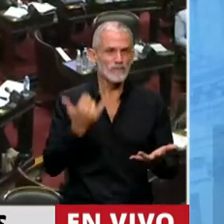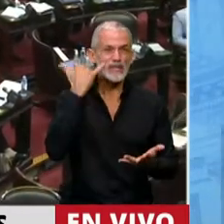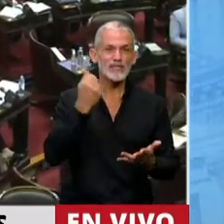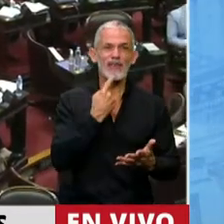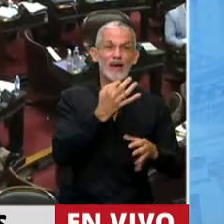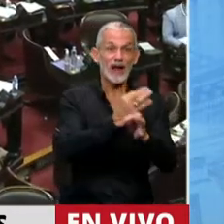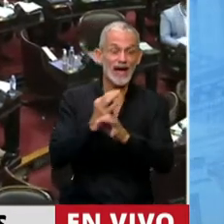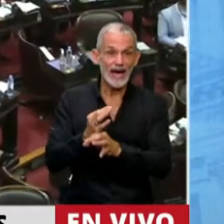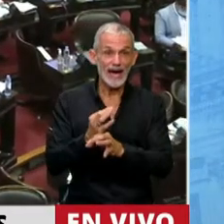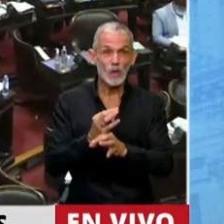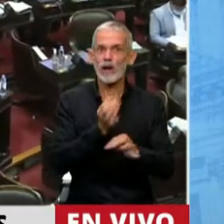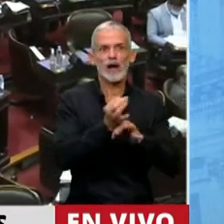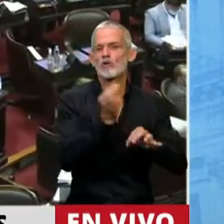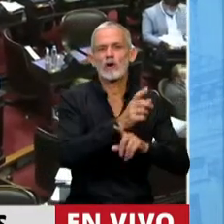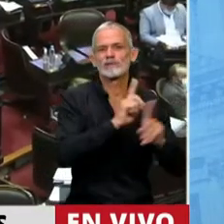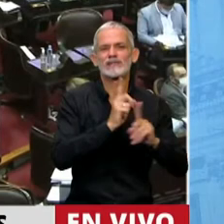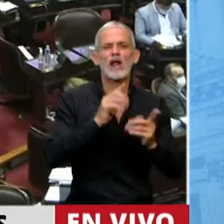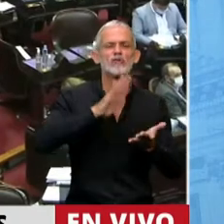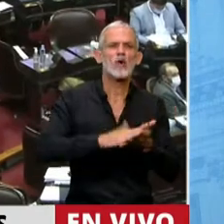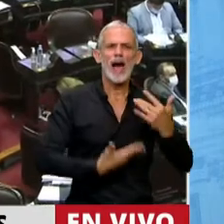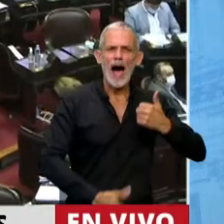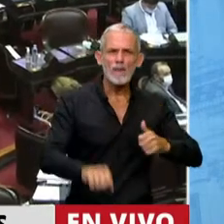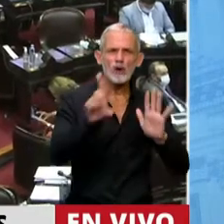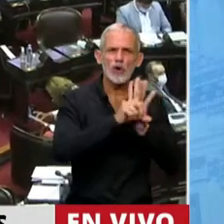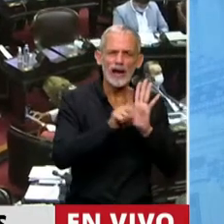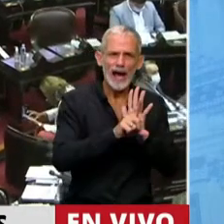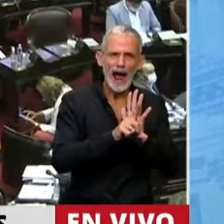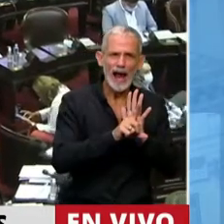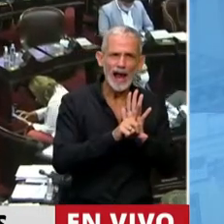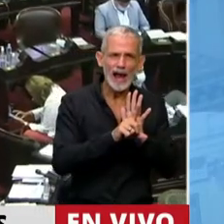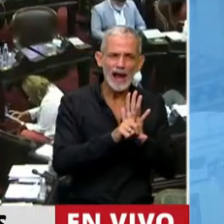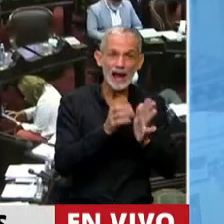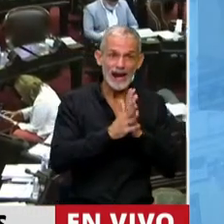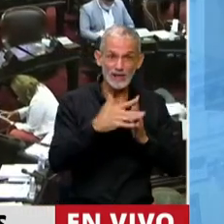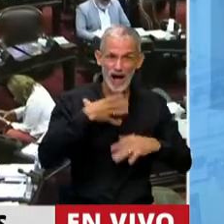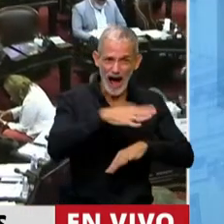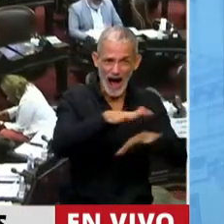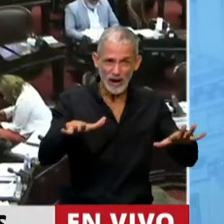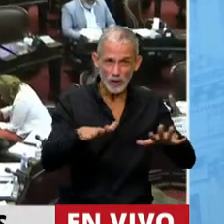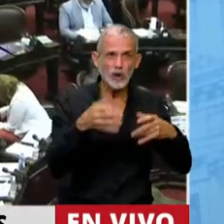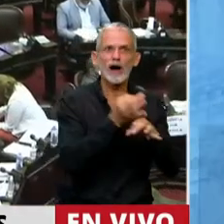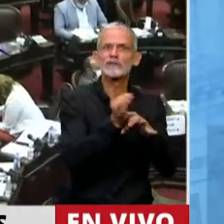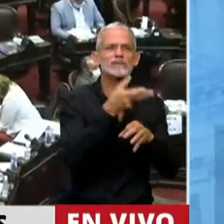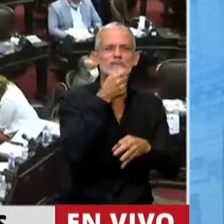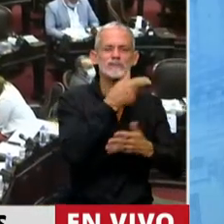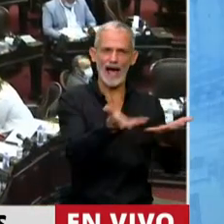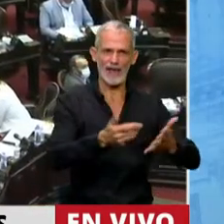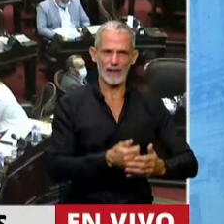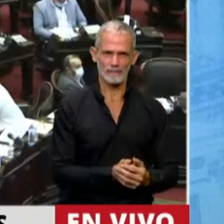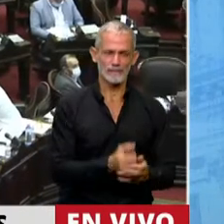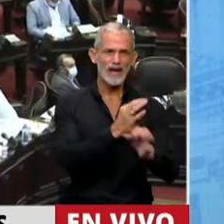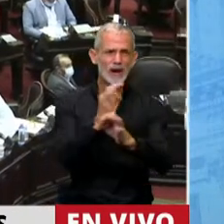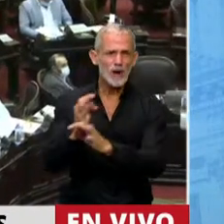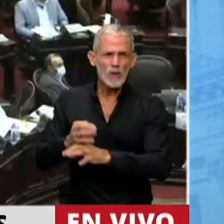dicho, no enseñarán sobre el aborto legal a sus alumnos. Ahora, ¿cómo están las